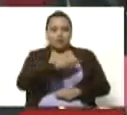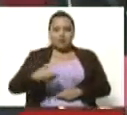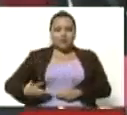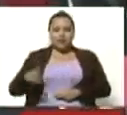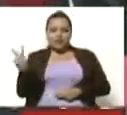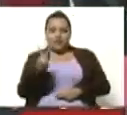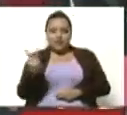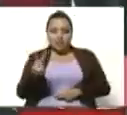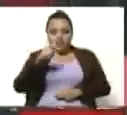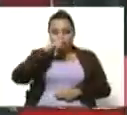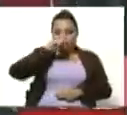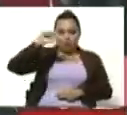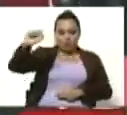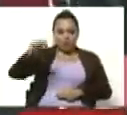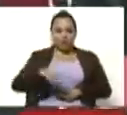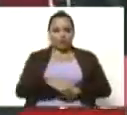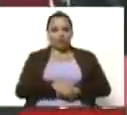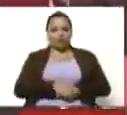Nicolás Maduro